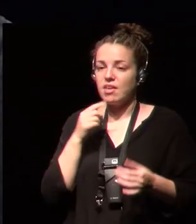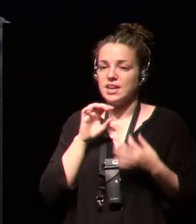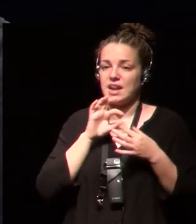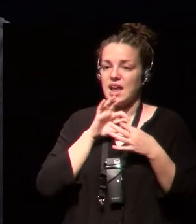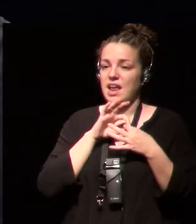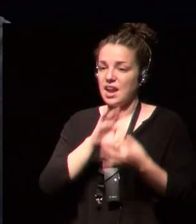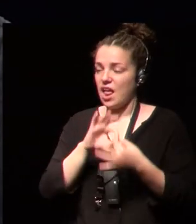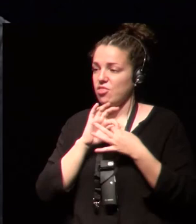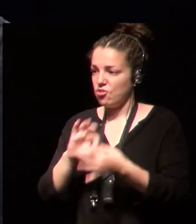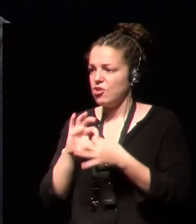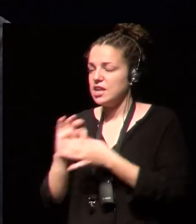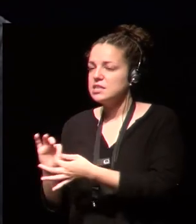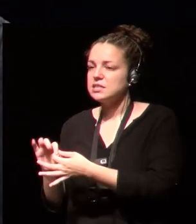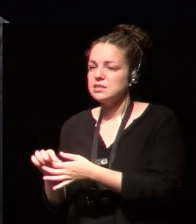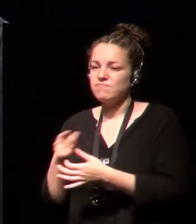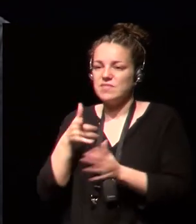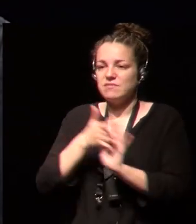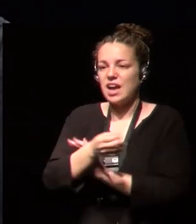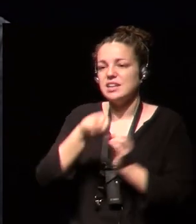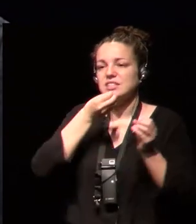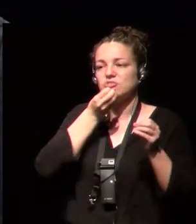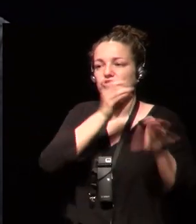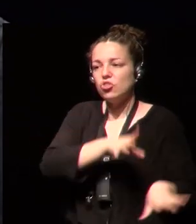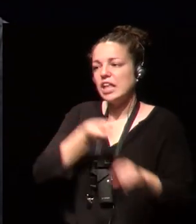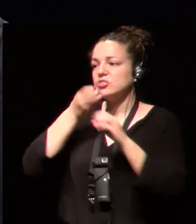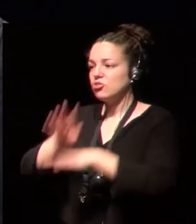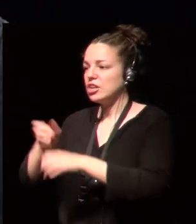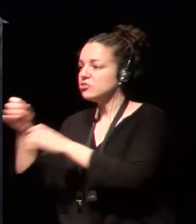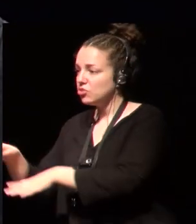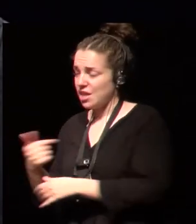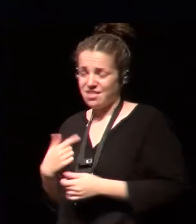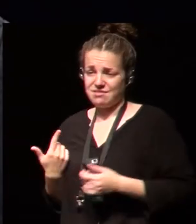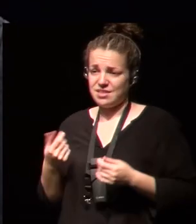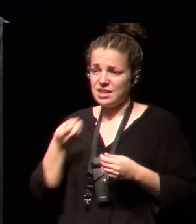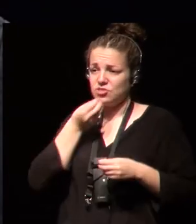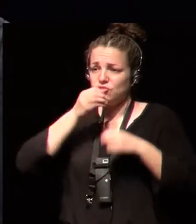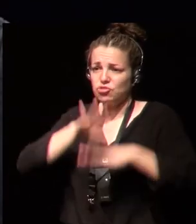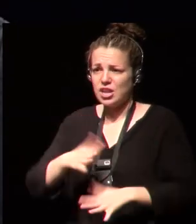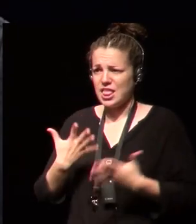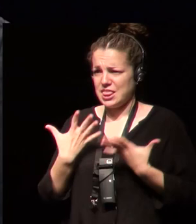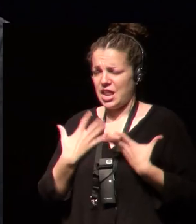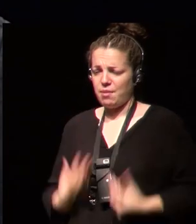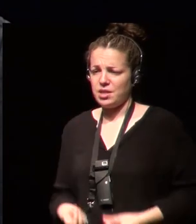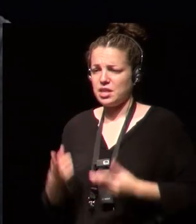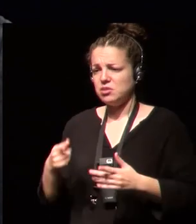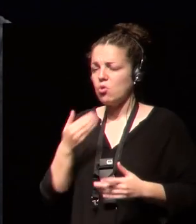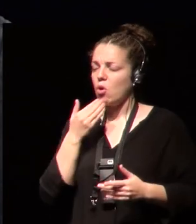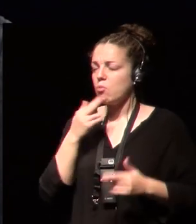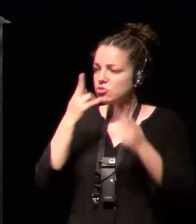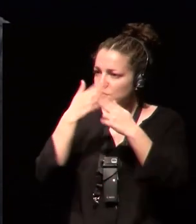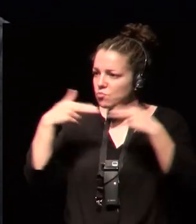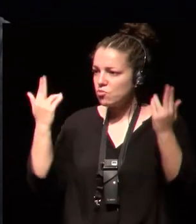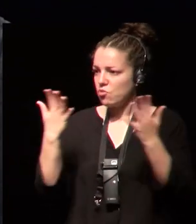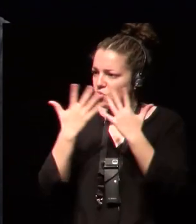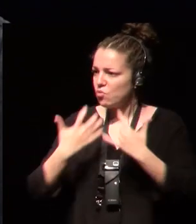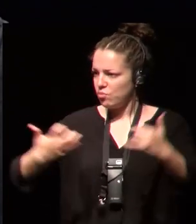historia. Es dramática de por sí, es un público para nosotros. El problema para los artistas es que pensamos en